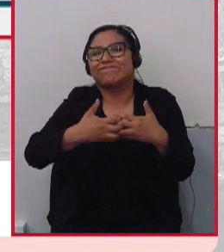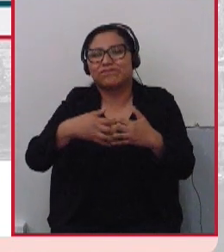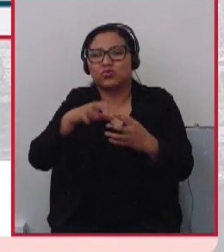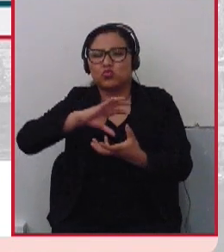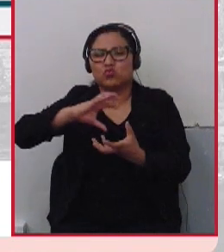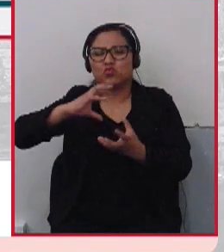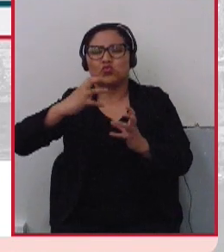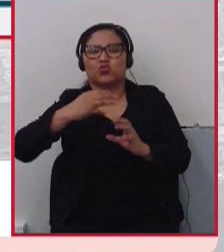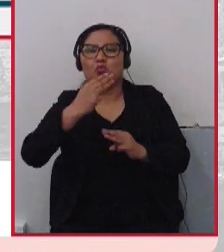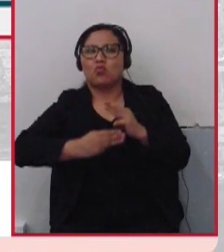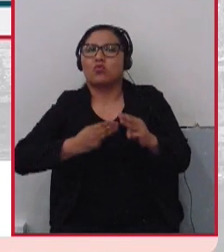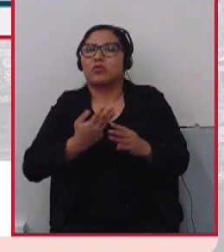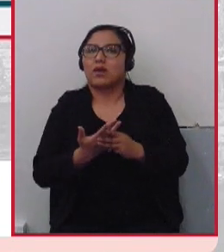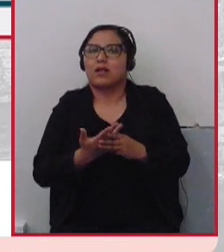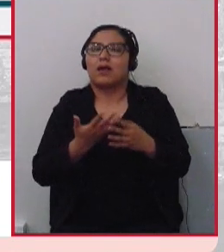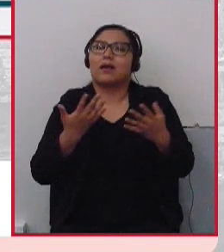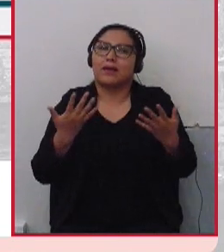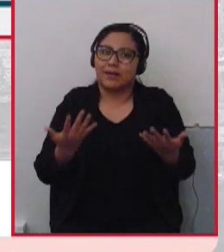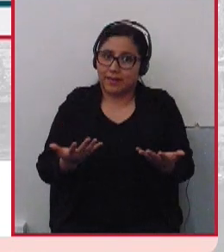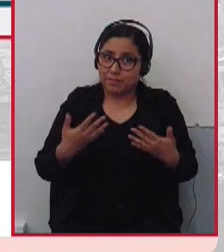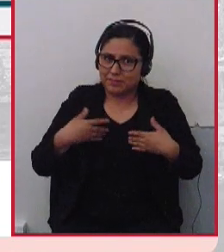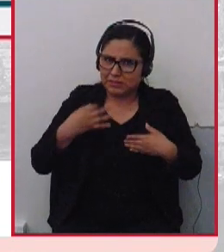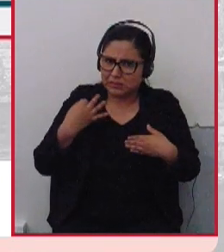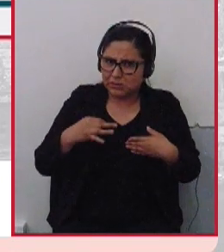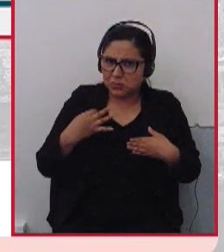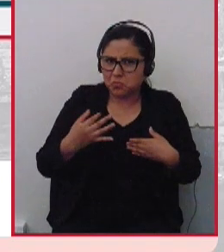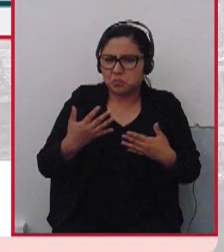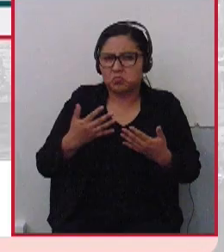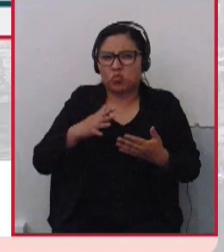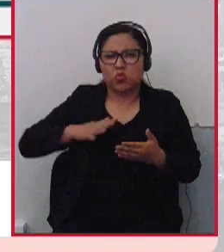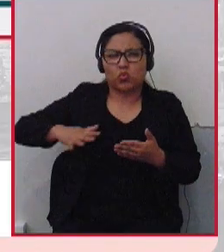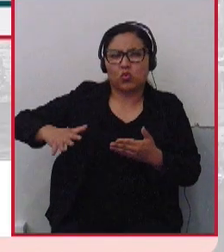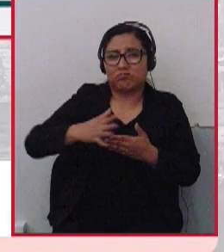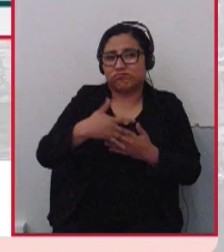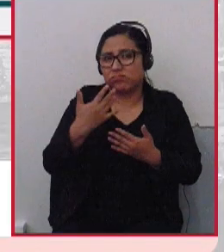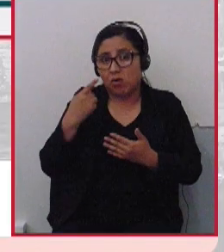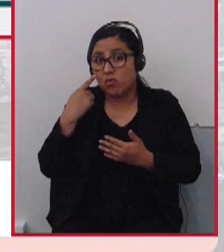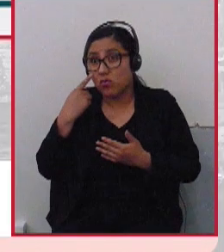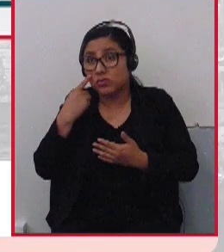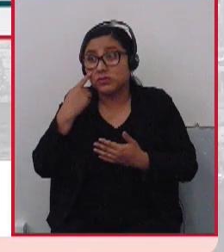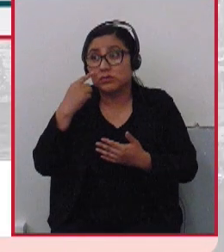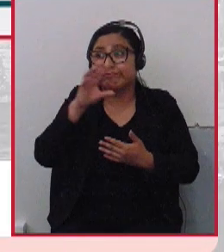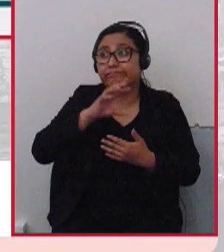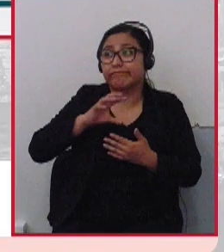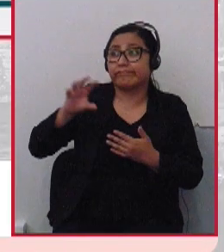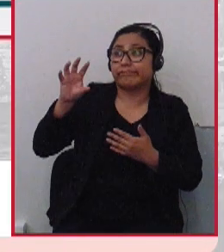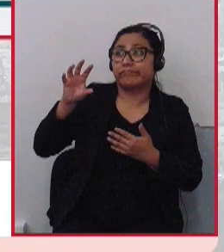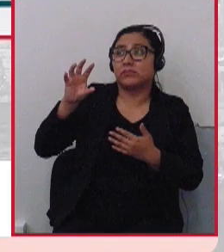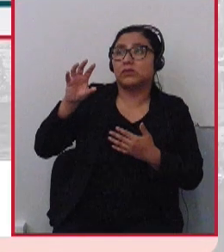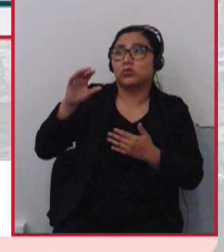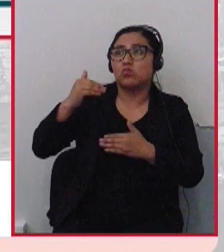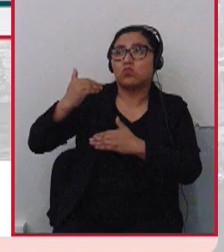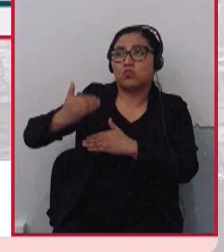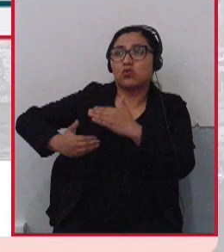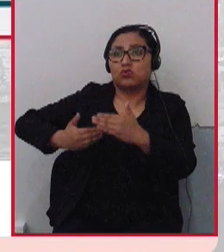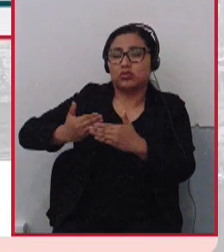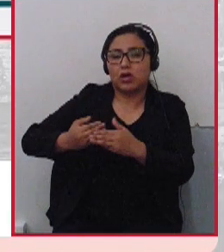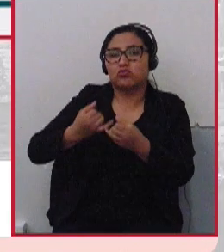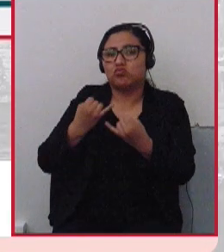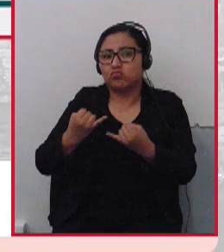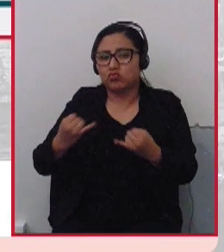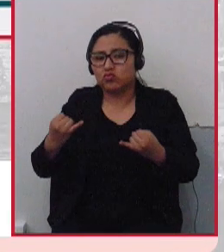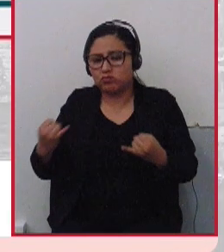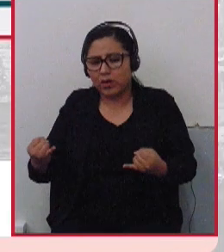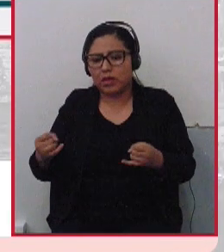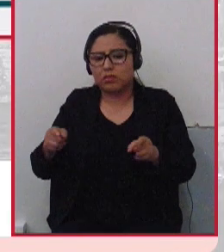global? Generalmente, todos nosotros conocemos este lado. Tienes un proceso, instrumentos,